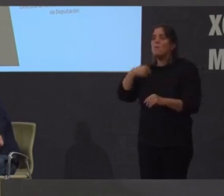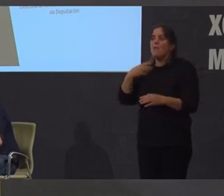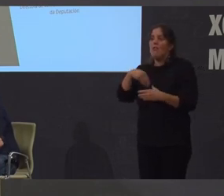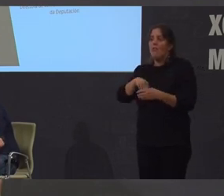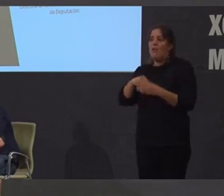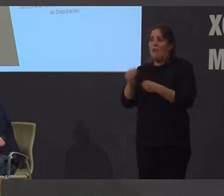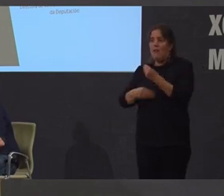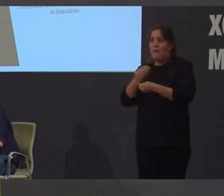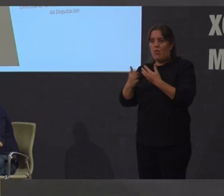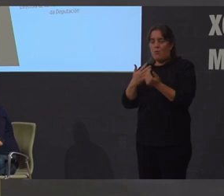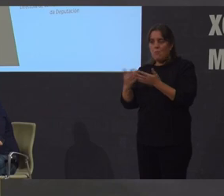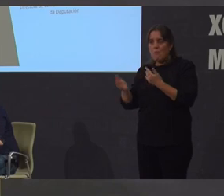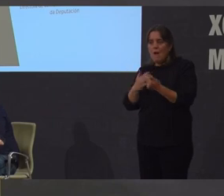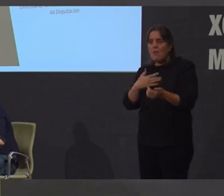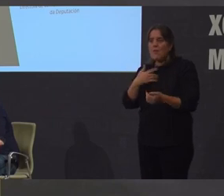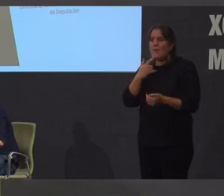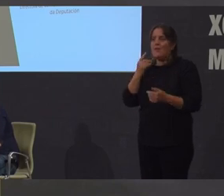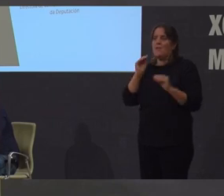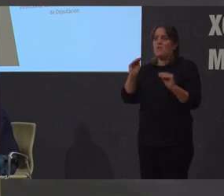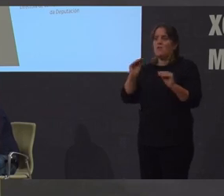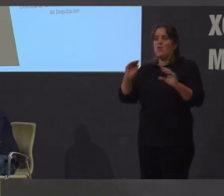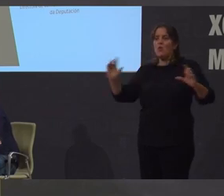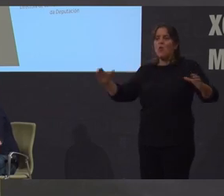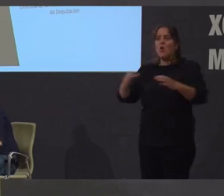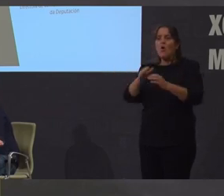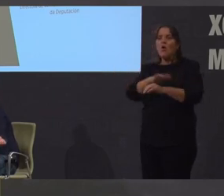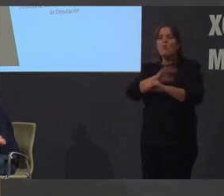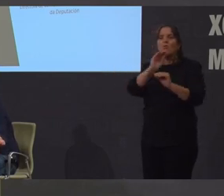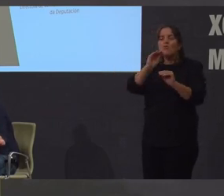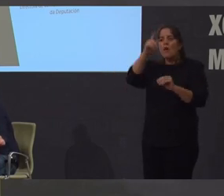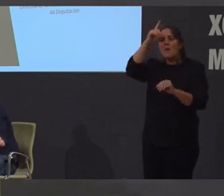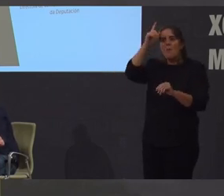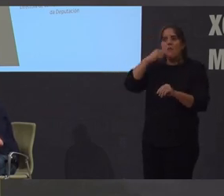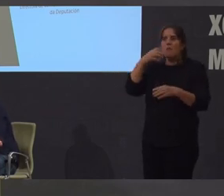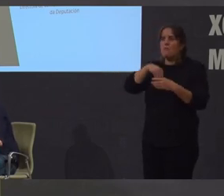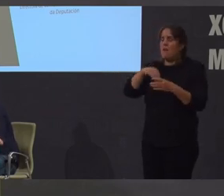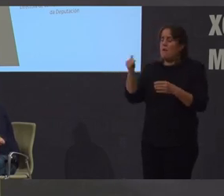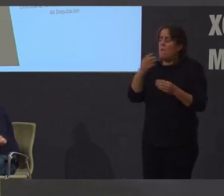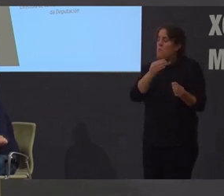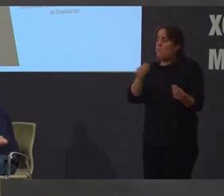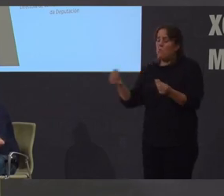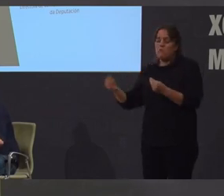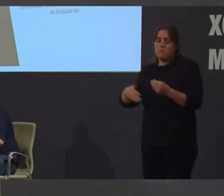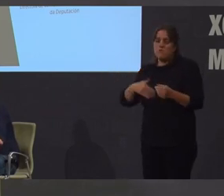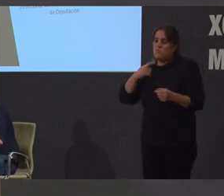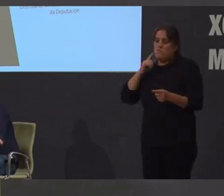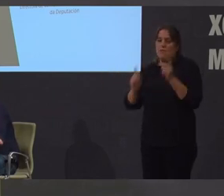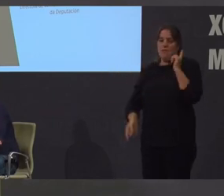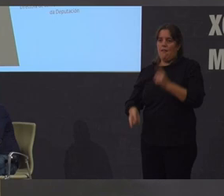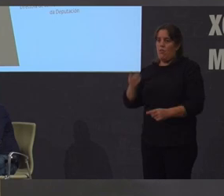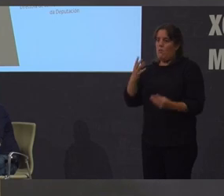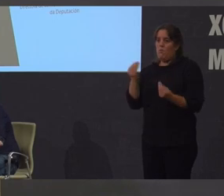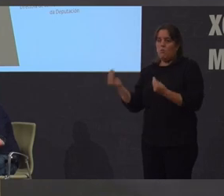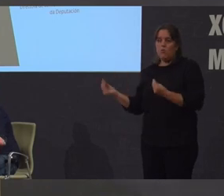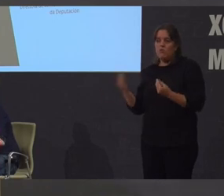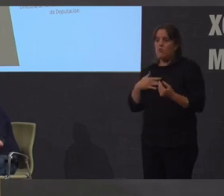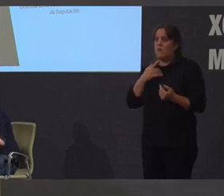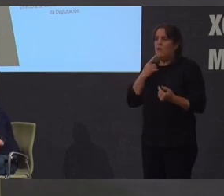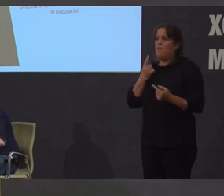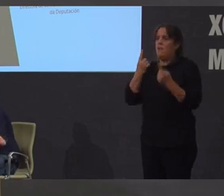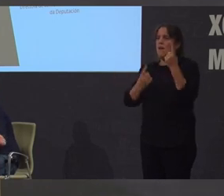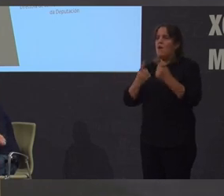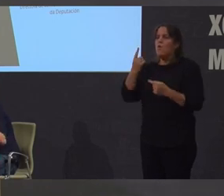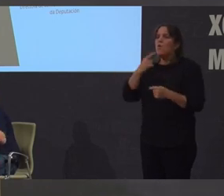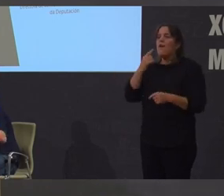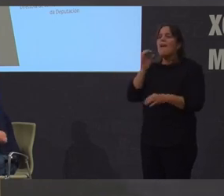La judicatura alemana estaba repleta de nazis, repleta hasta un nivel que Fritz Bauer, que era un fiscal